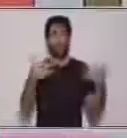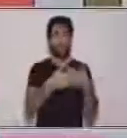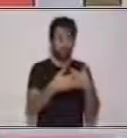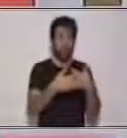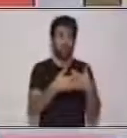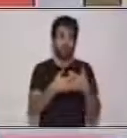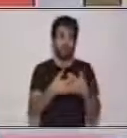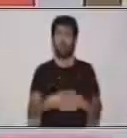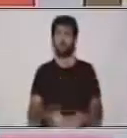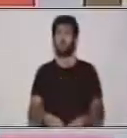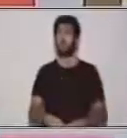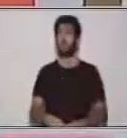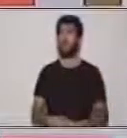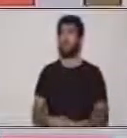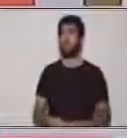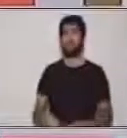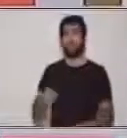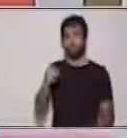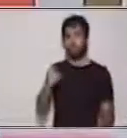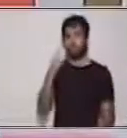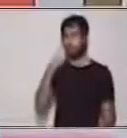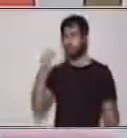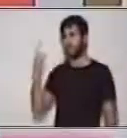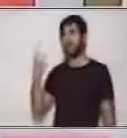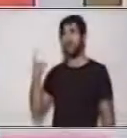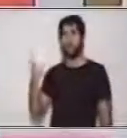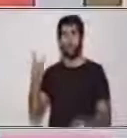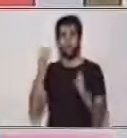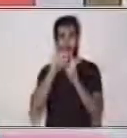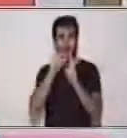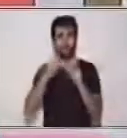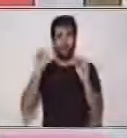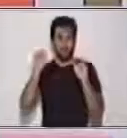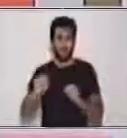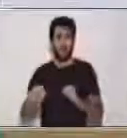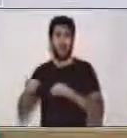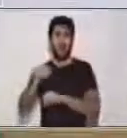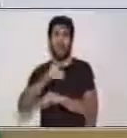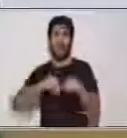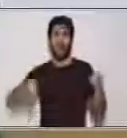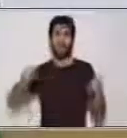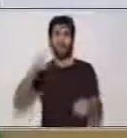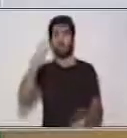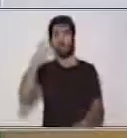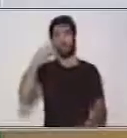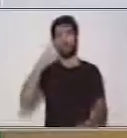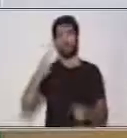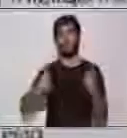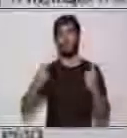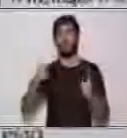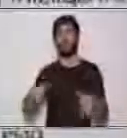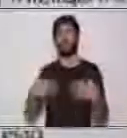persona gramatical. ¿Qué palabras de esta expresión deben de cambiarse para que haya concordancia?